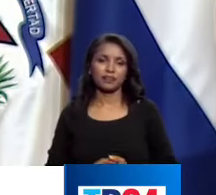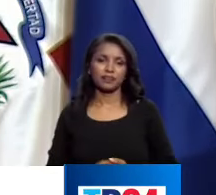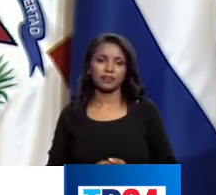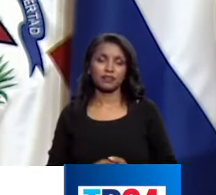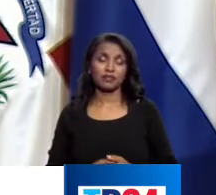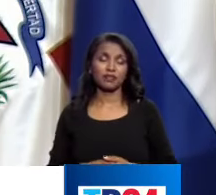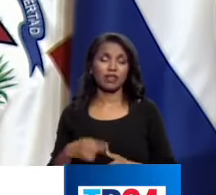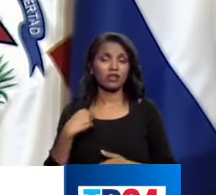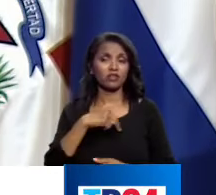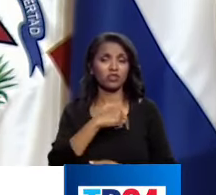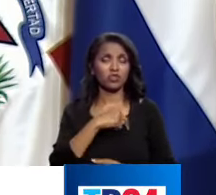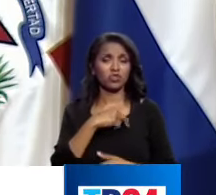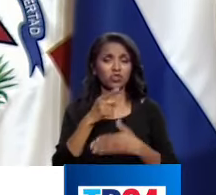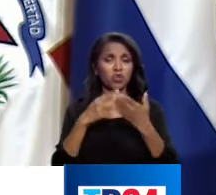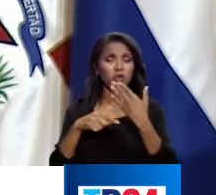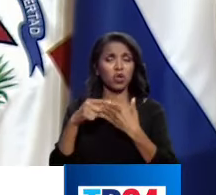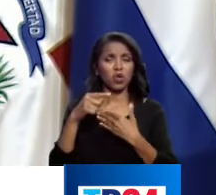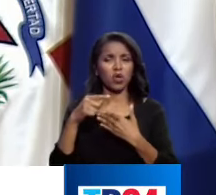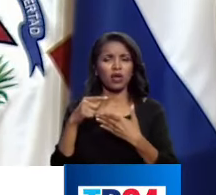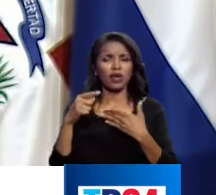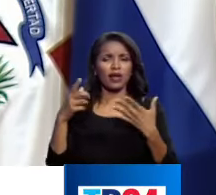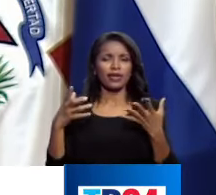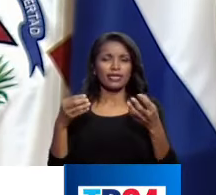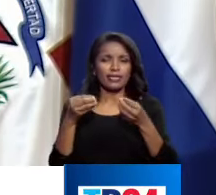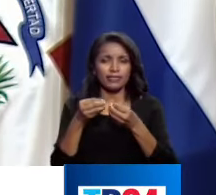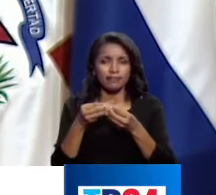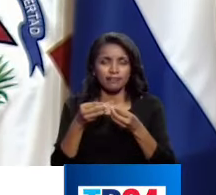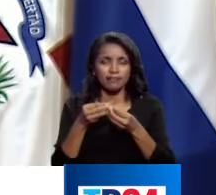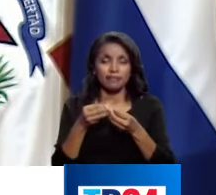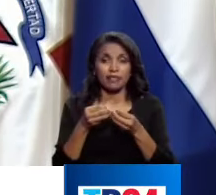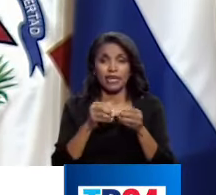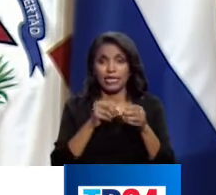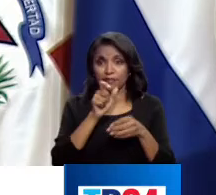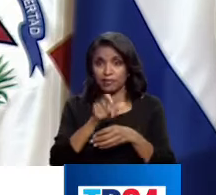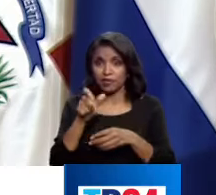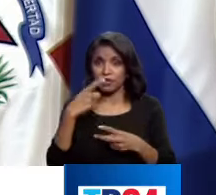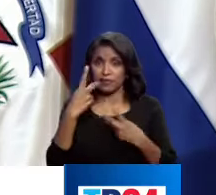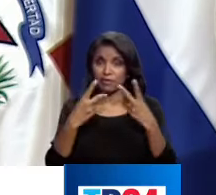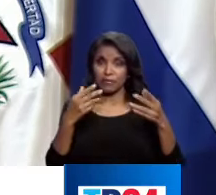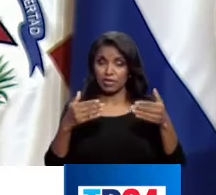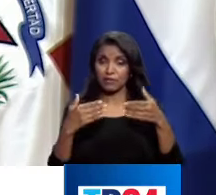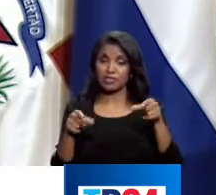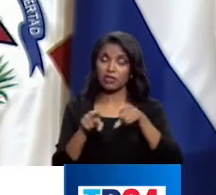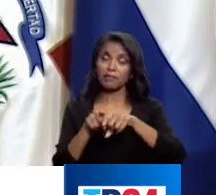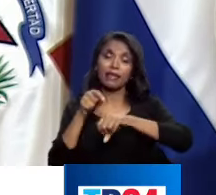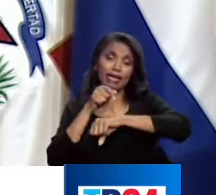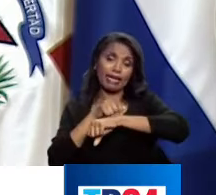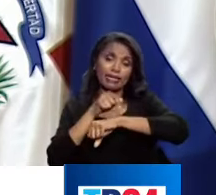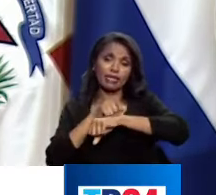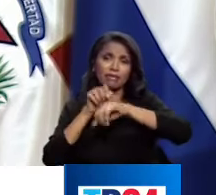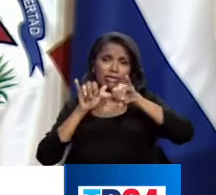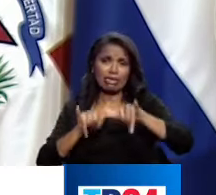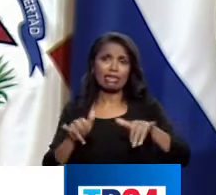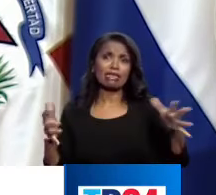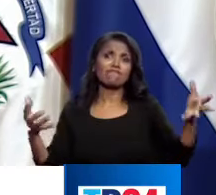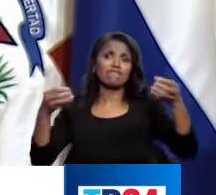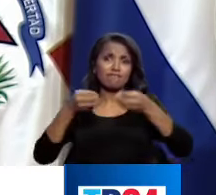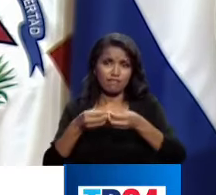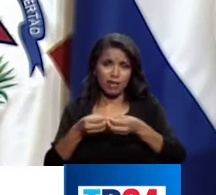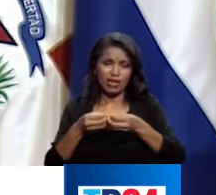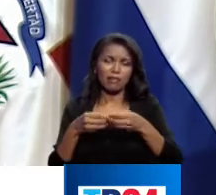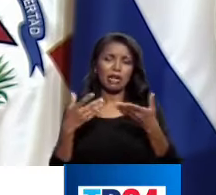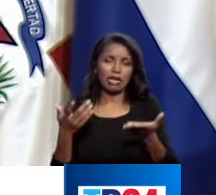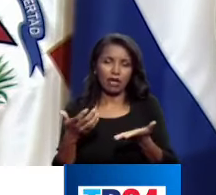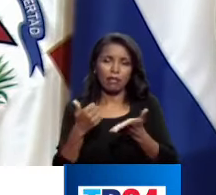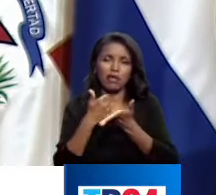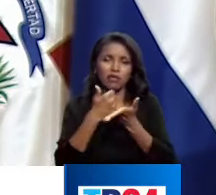la estrategia nuestra es no solamente incrementar el número de turistas, sino incrementar el tiempo que se quedan en Panamá. Y esto requiere